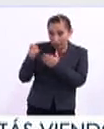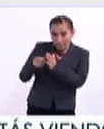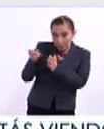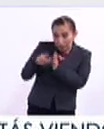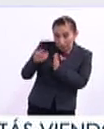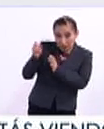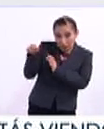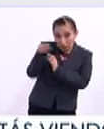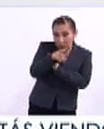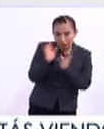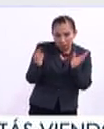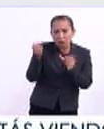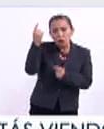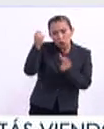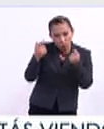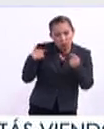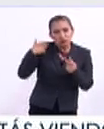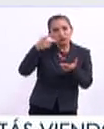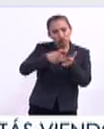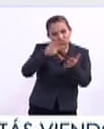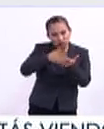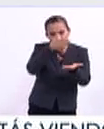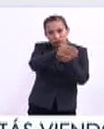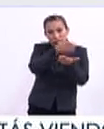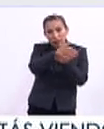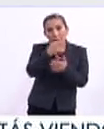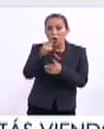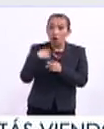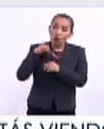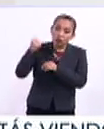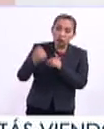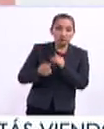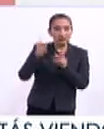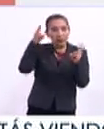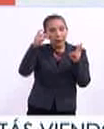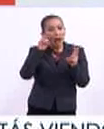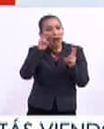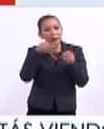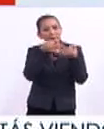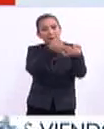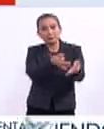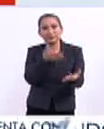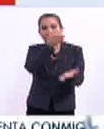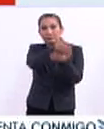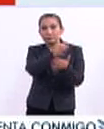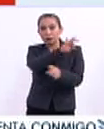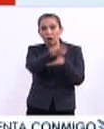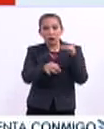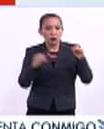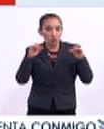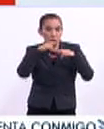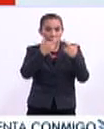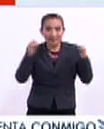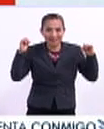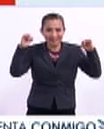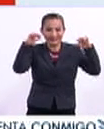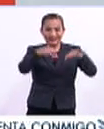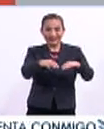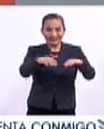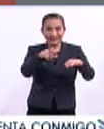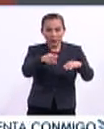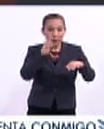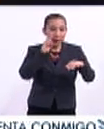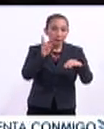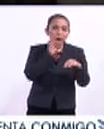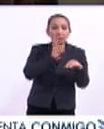mitad, digamos, son gente que ya va reiterativamente, pero muchos van por el tema. Y entonces todos los eventos tienes un momentito para